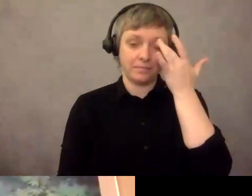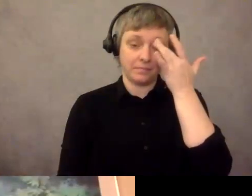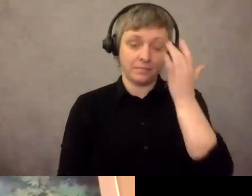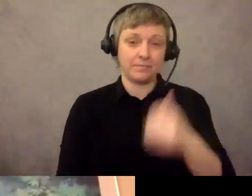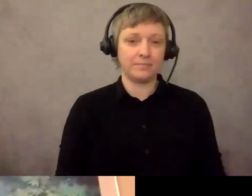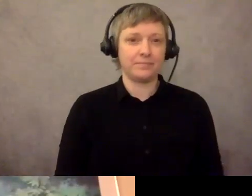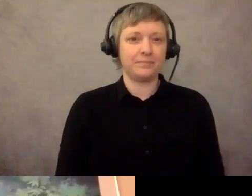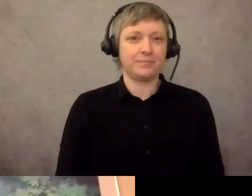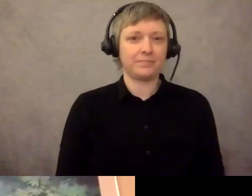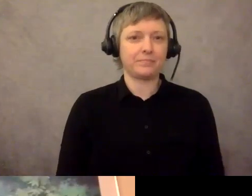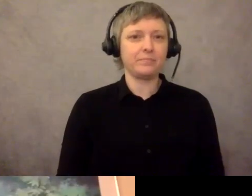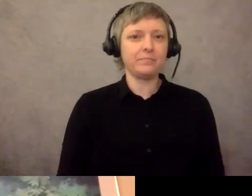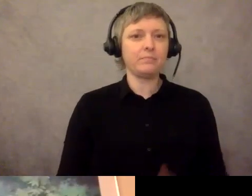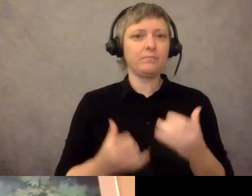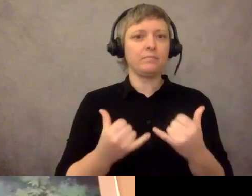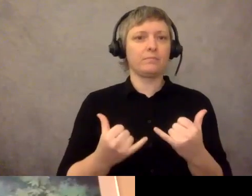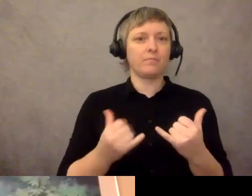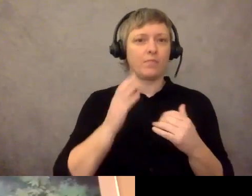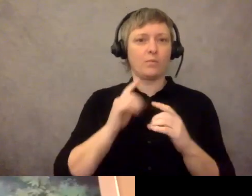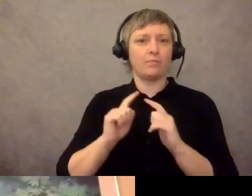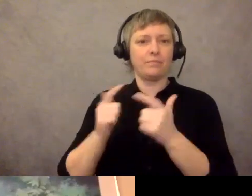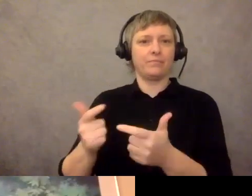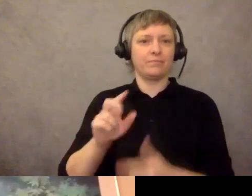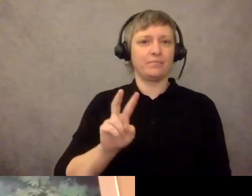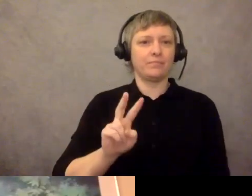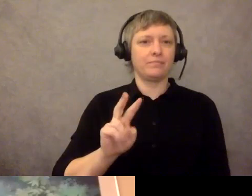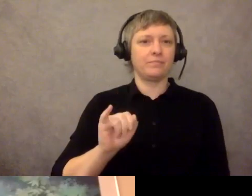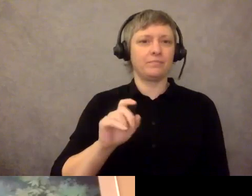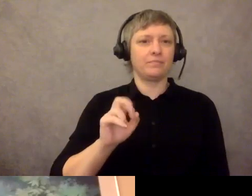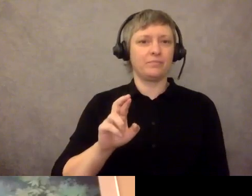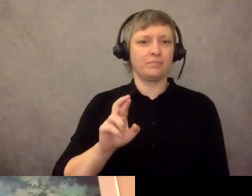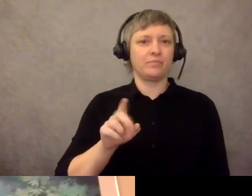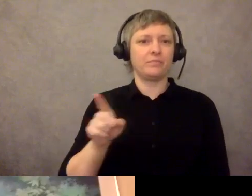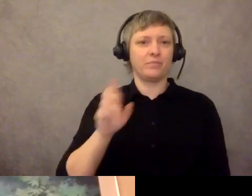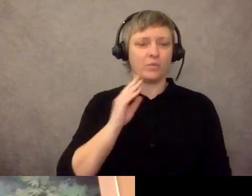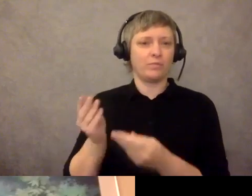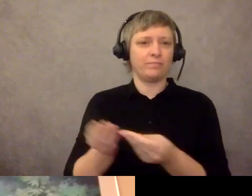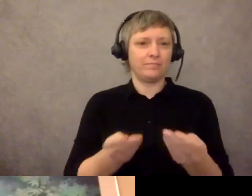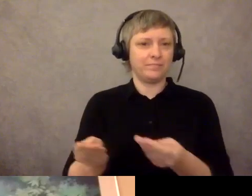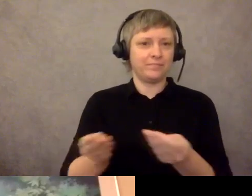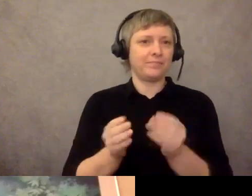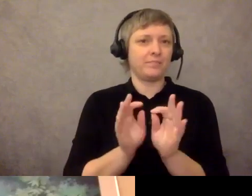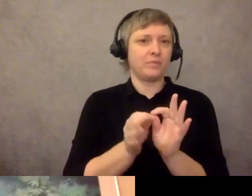I'm going to hand this over to Victor, who's here to facilitate interpretation.